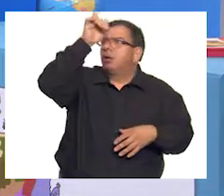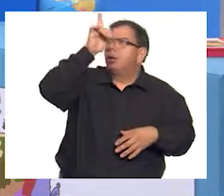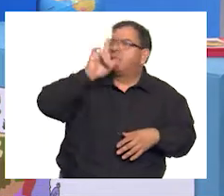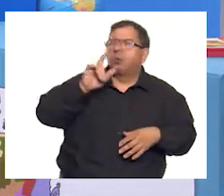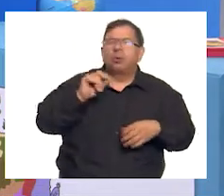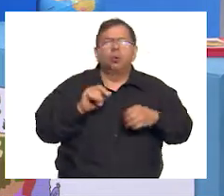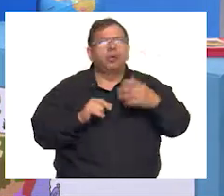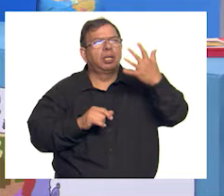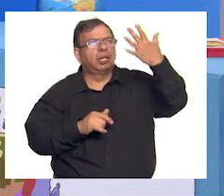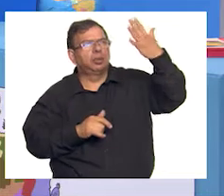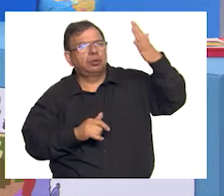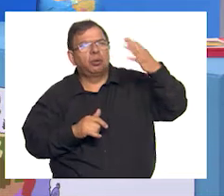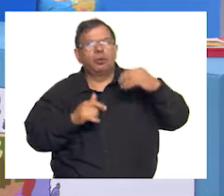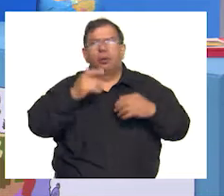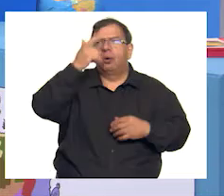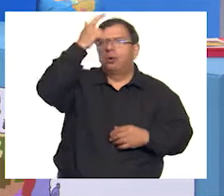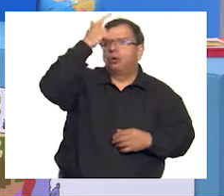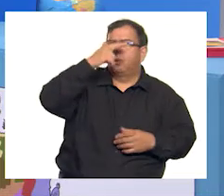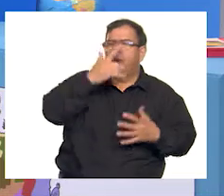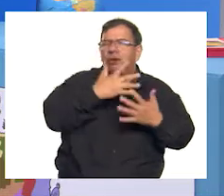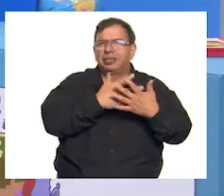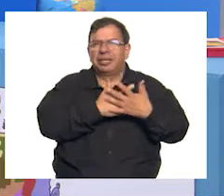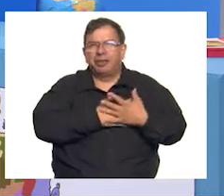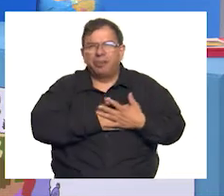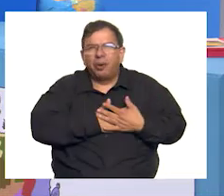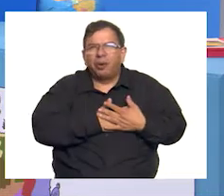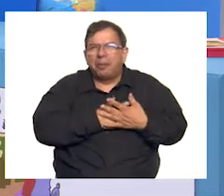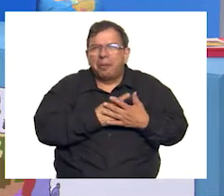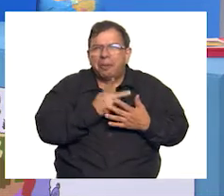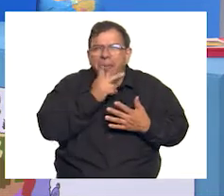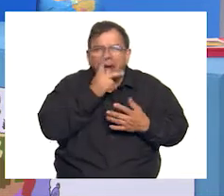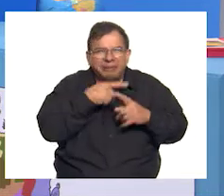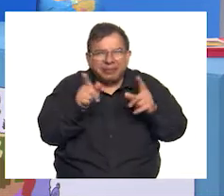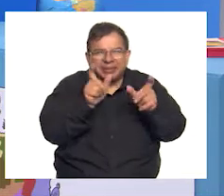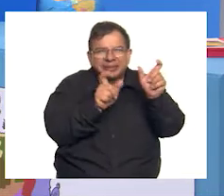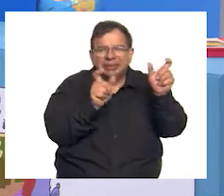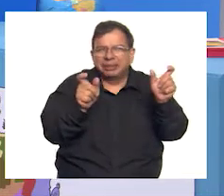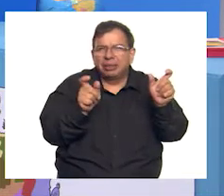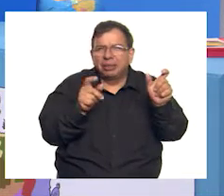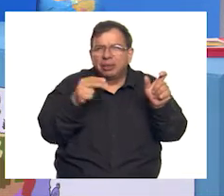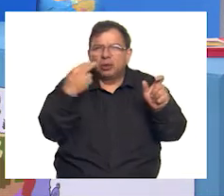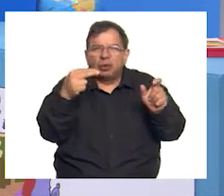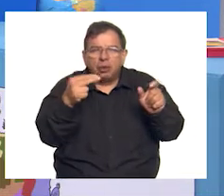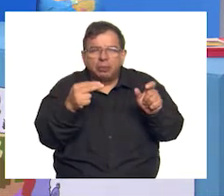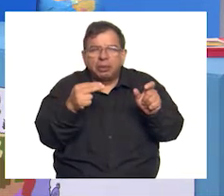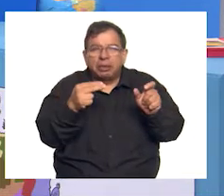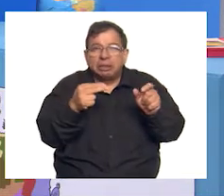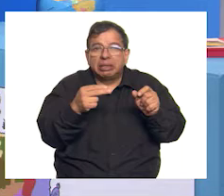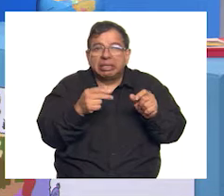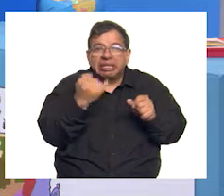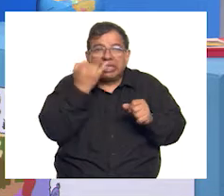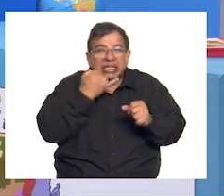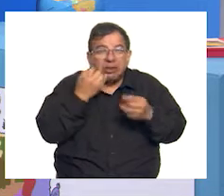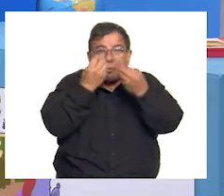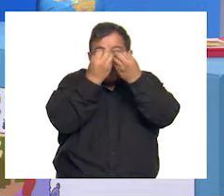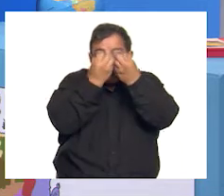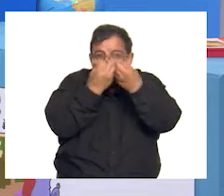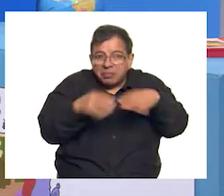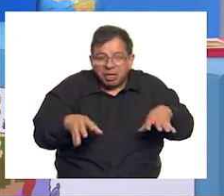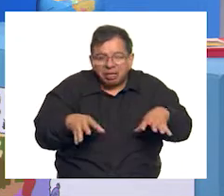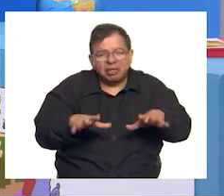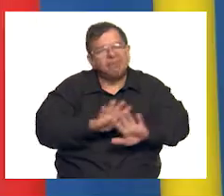sol, de la noche o del amor de forma distinta. Sus nombres y sus expresiones, al perder una lengua, perdemos